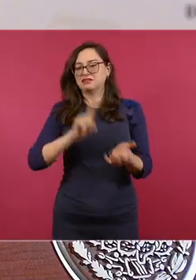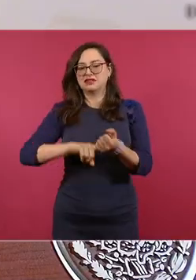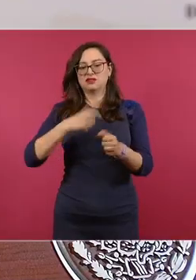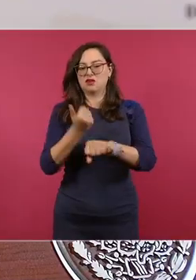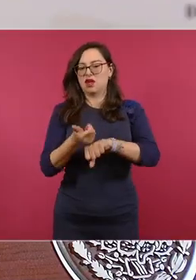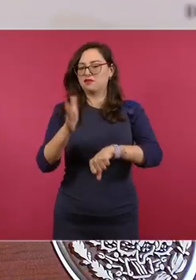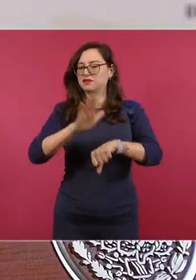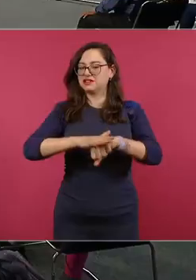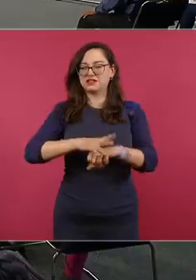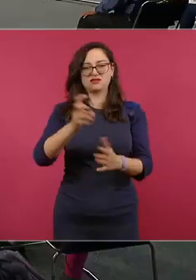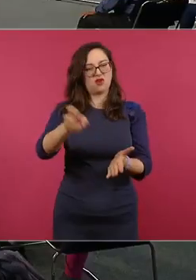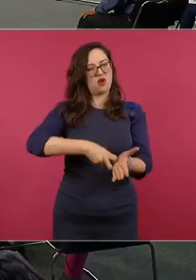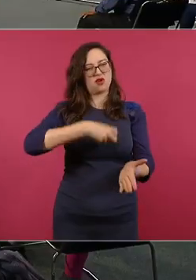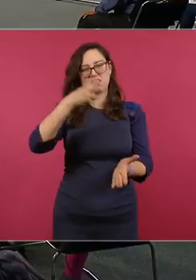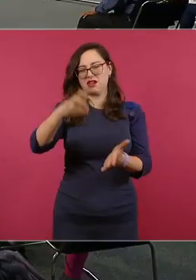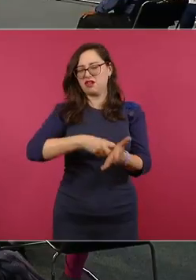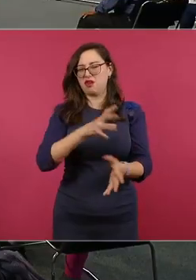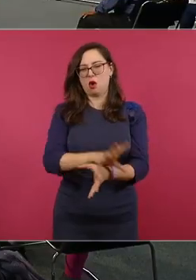quedar pendiente,